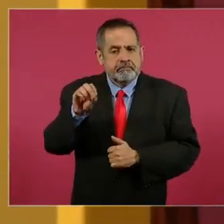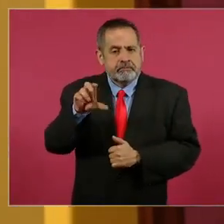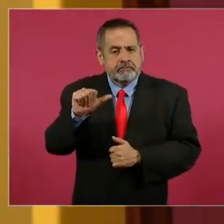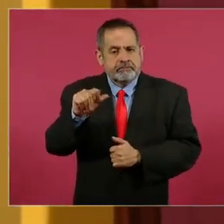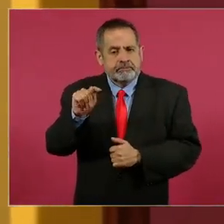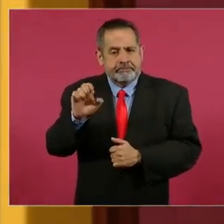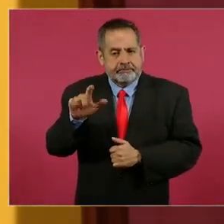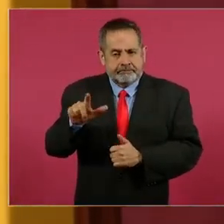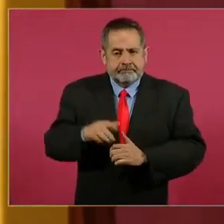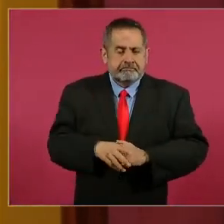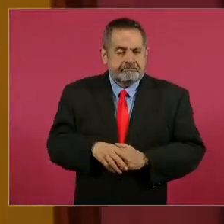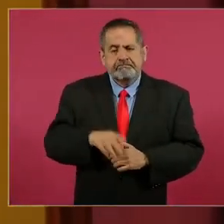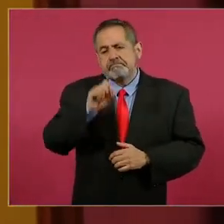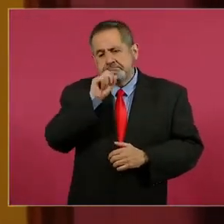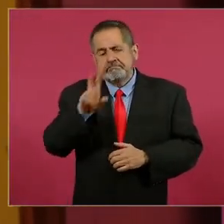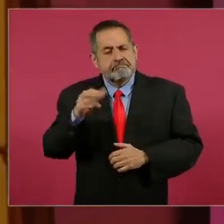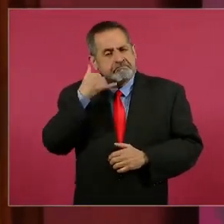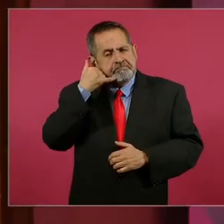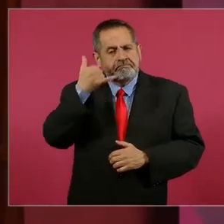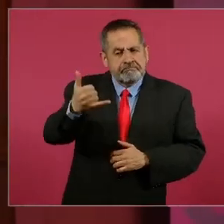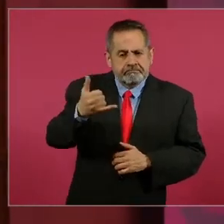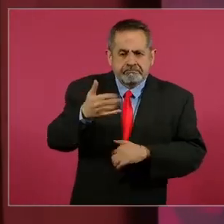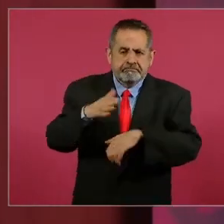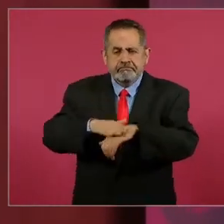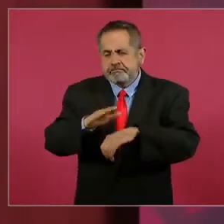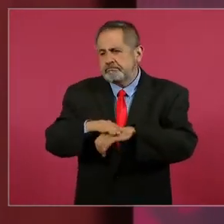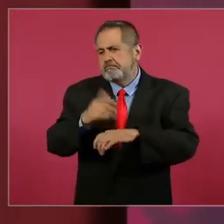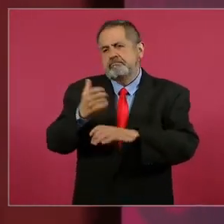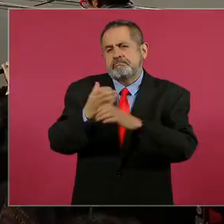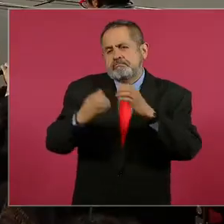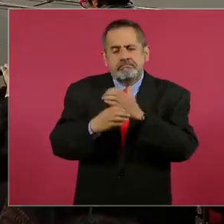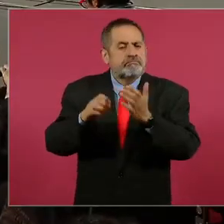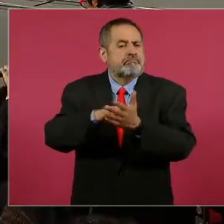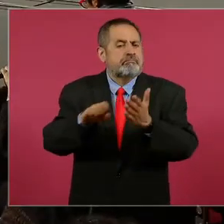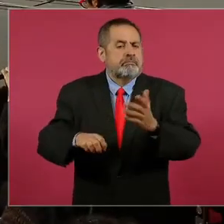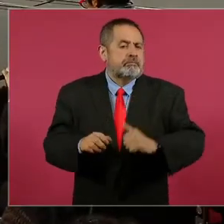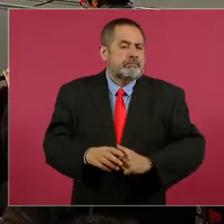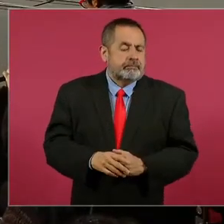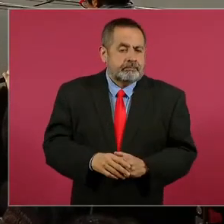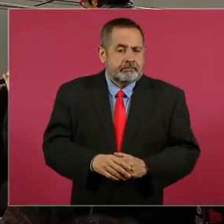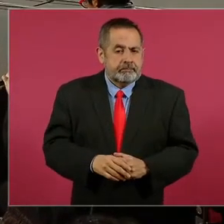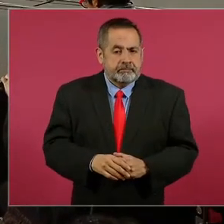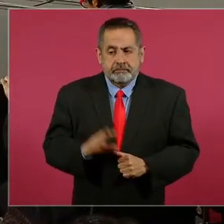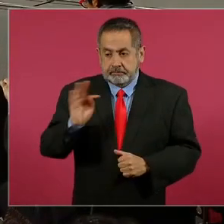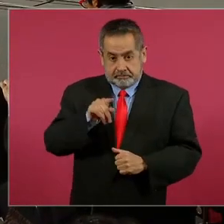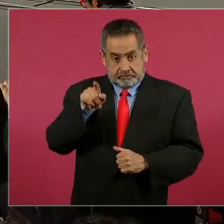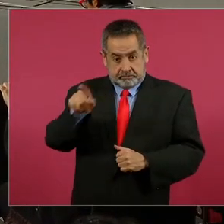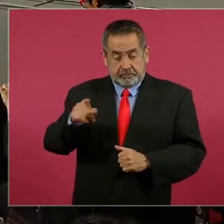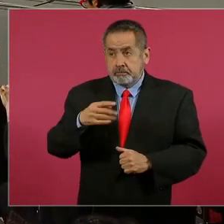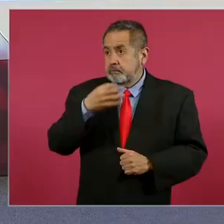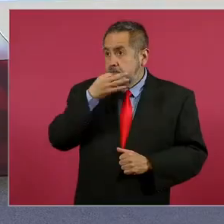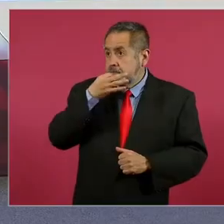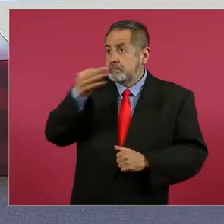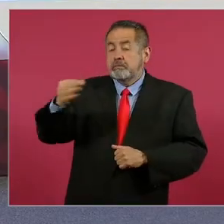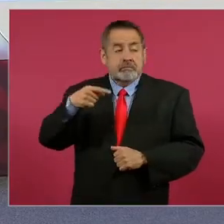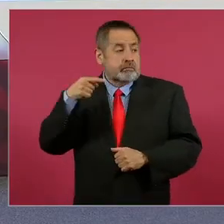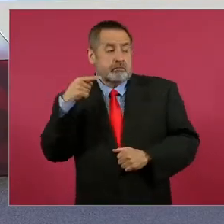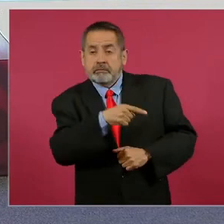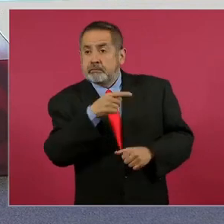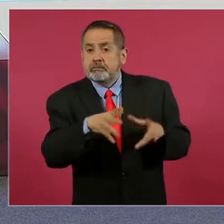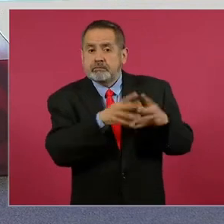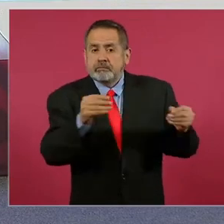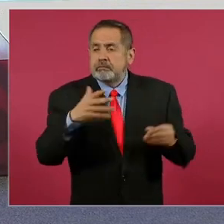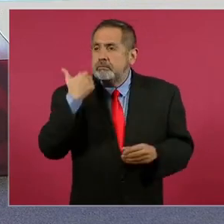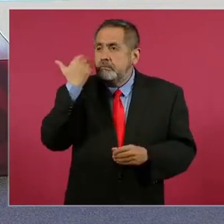se puede llamar para otro tipo de casos. Por ejemplo, si eres el reportante y deseas estar